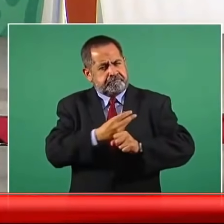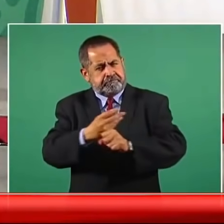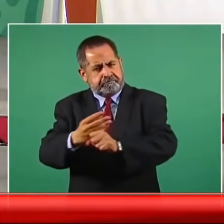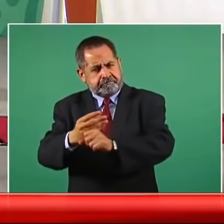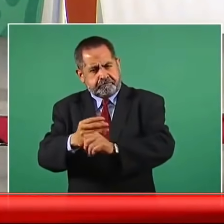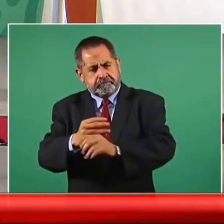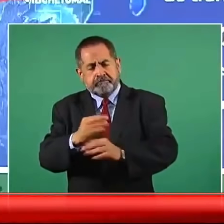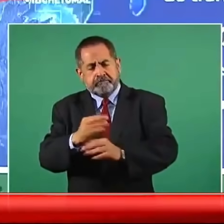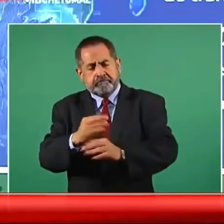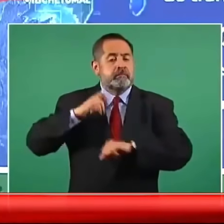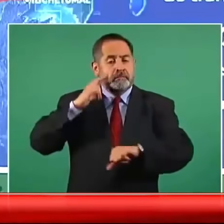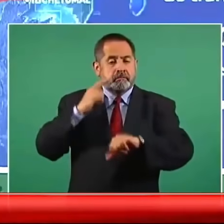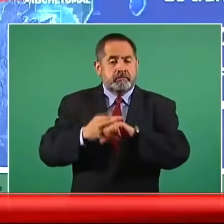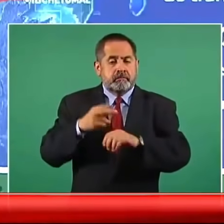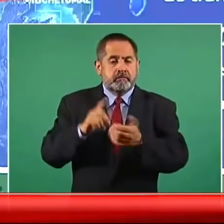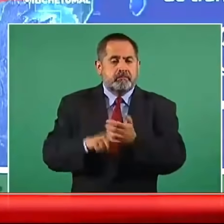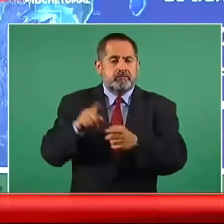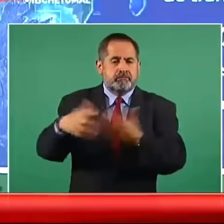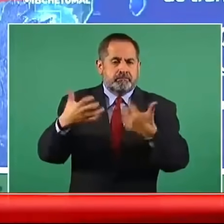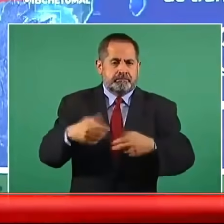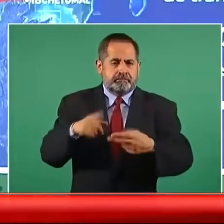cargo de Motangil.